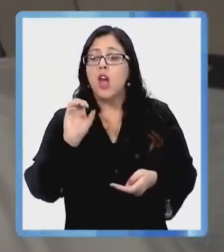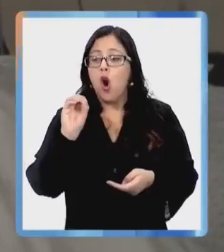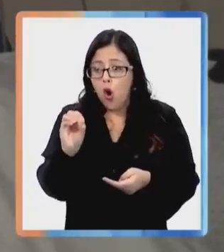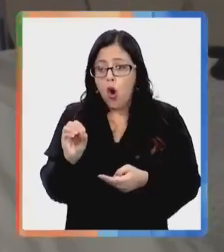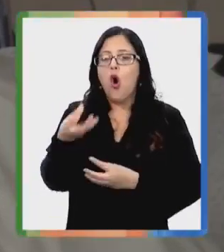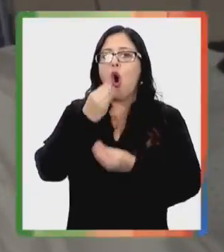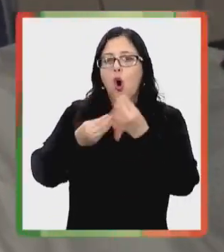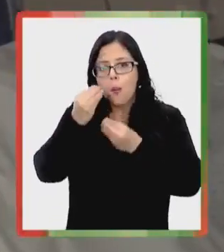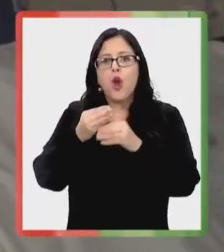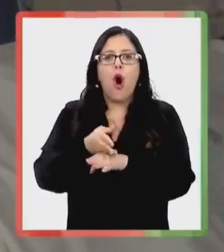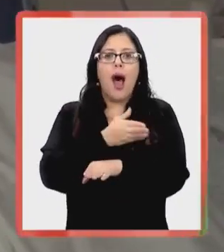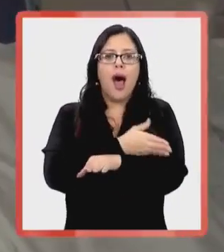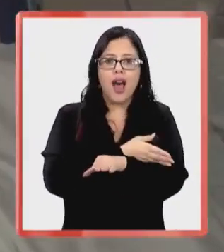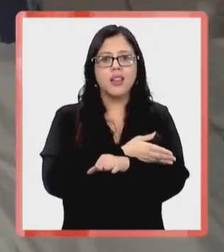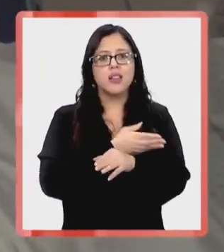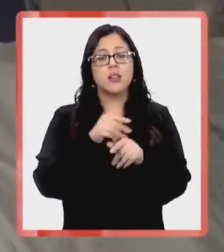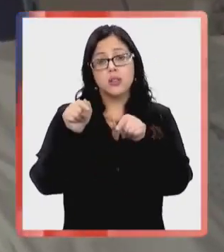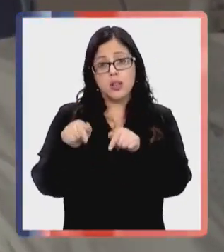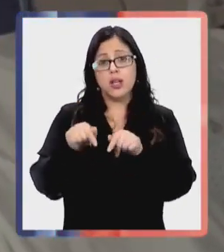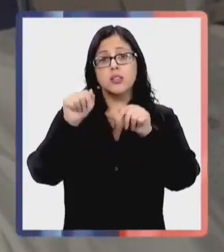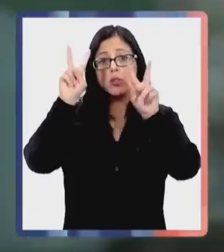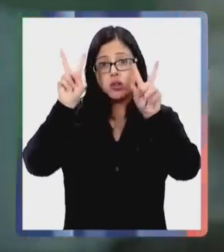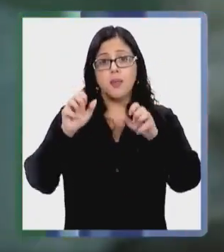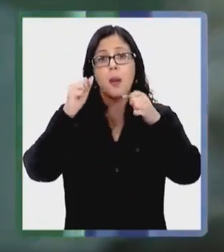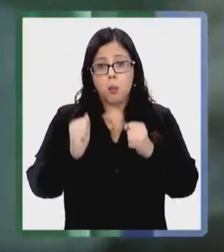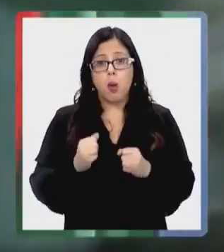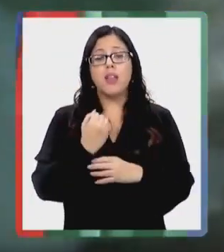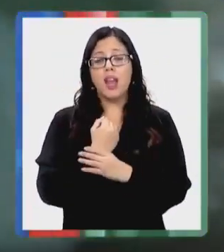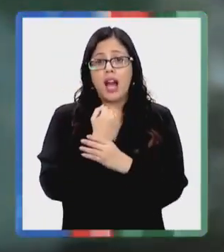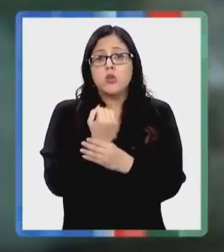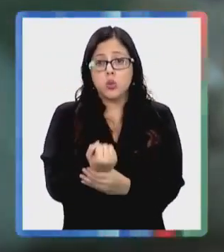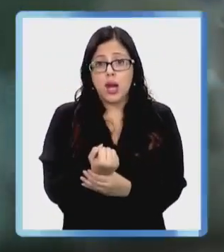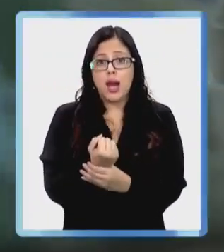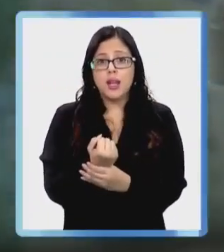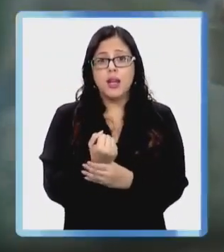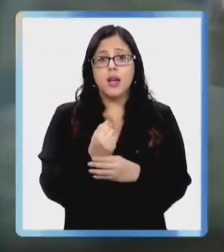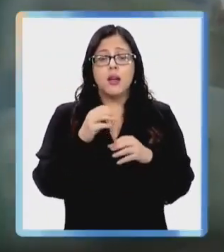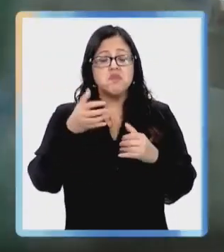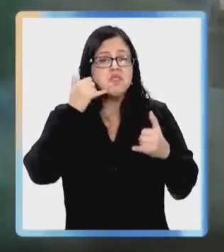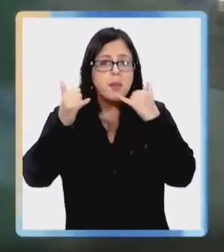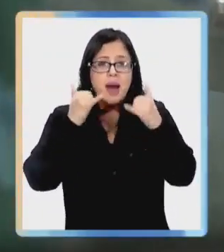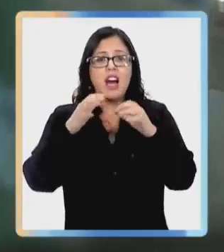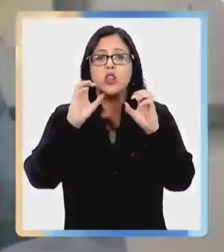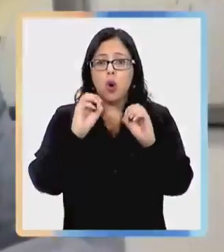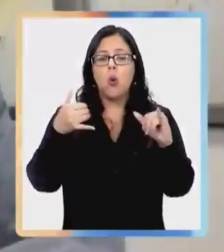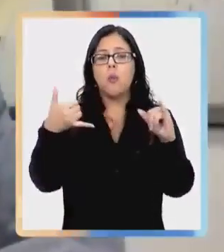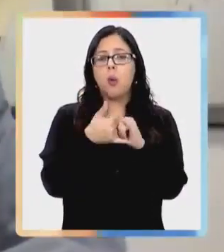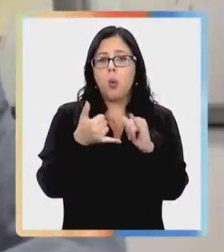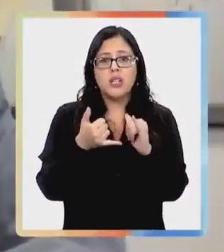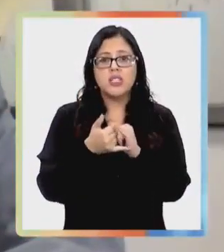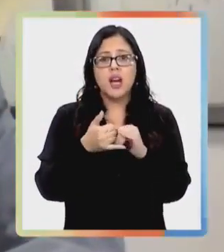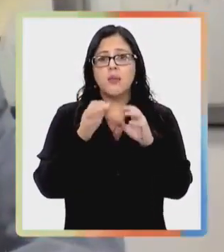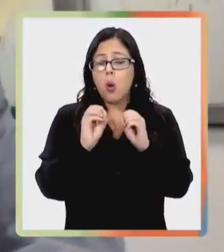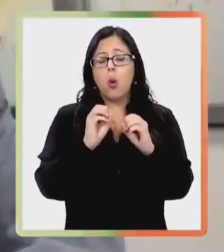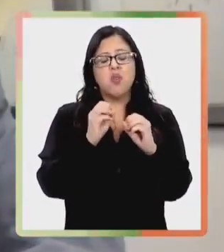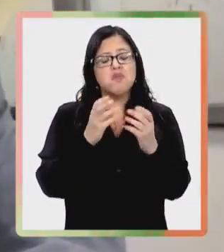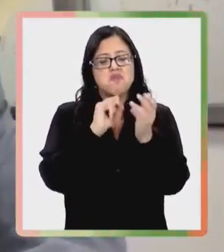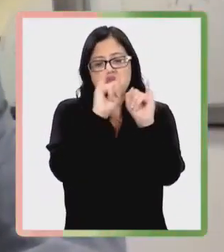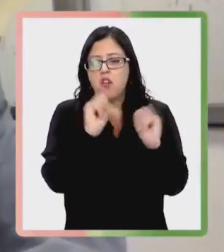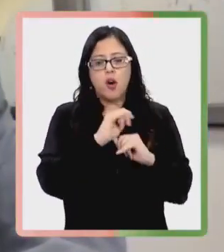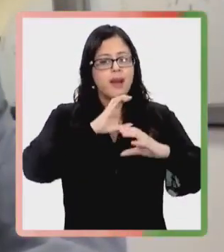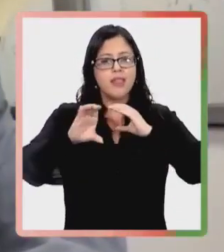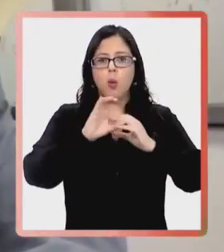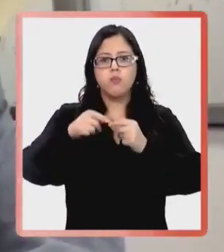ejemplo, cosas que se pueden solucionar llamando por teléfono o con un WhatsApp o con un comunicado de alguna manera.